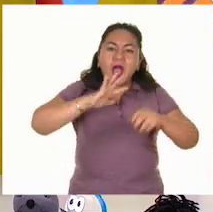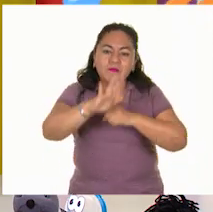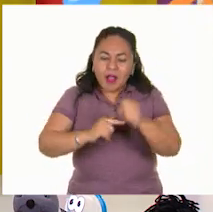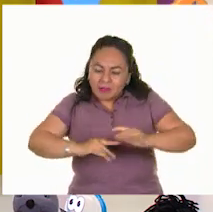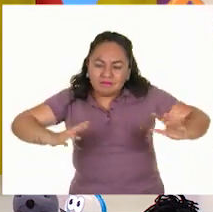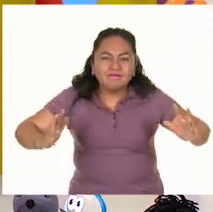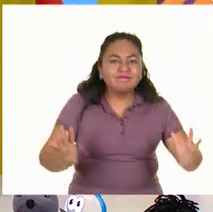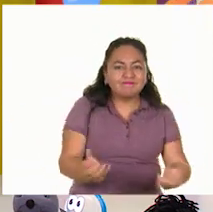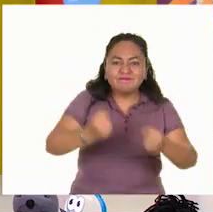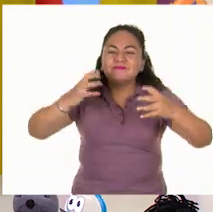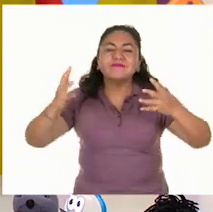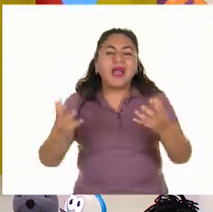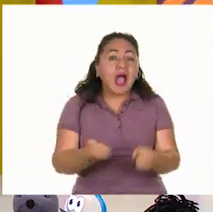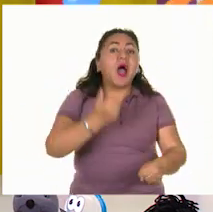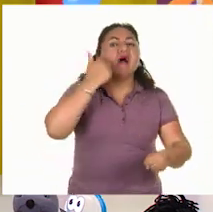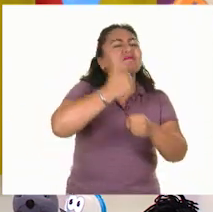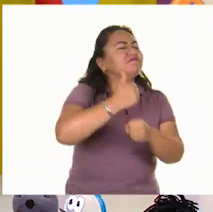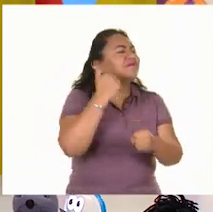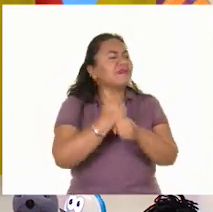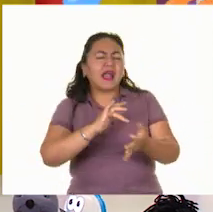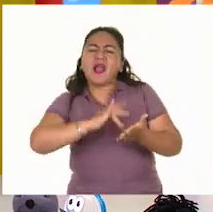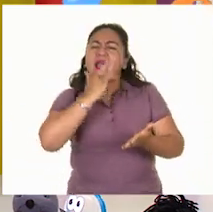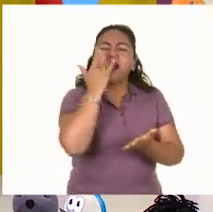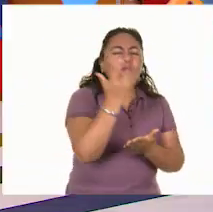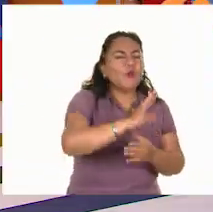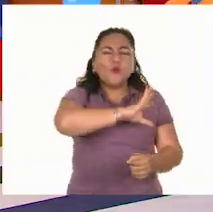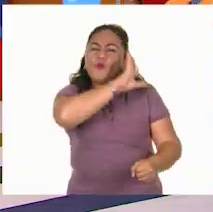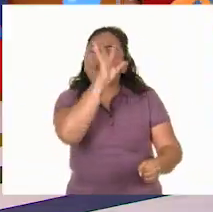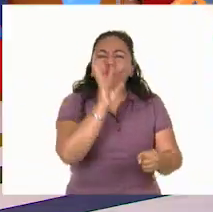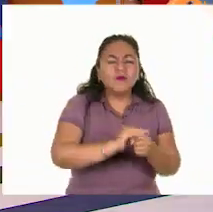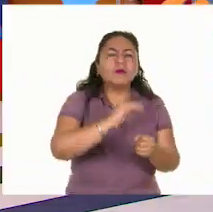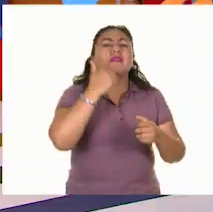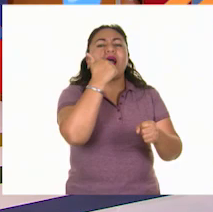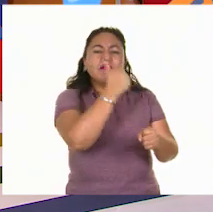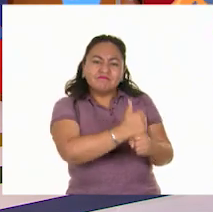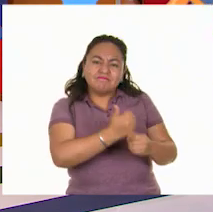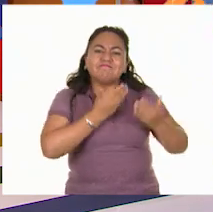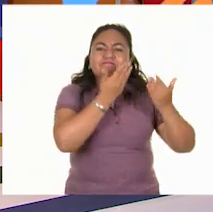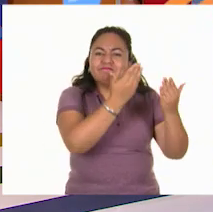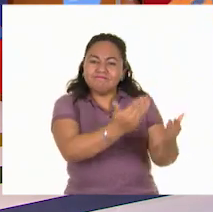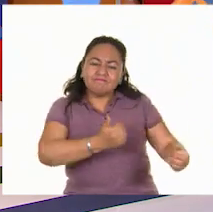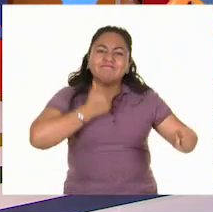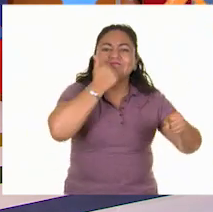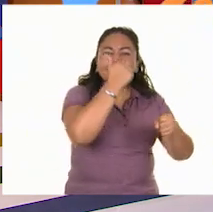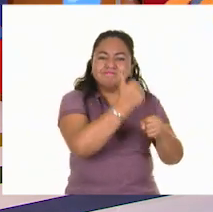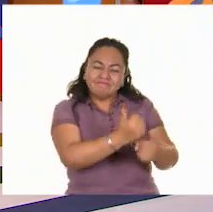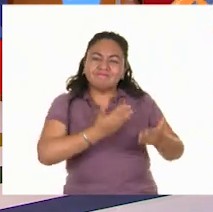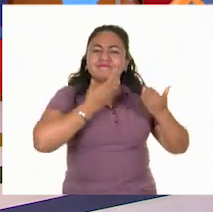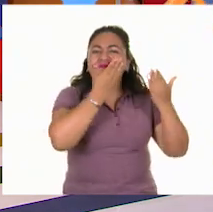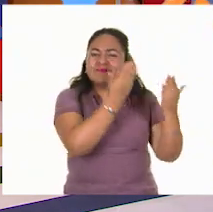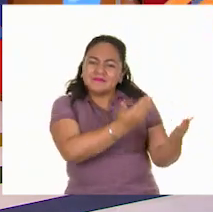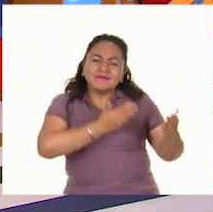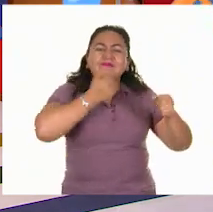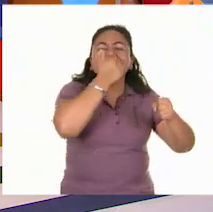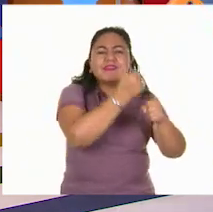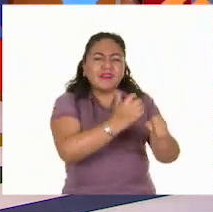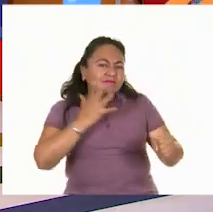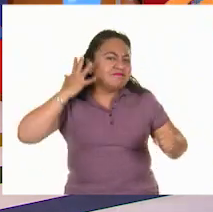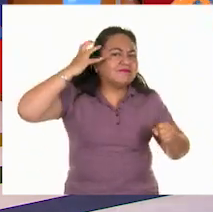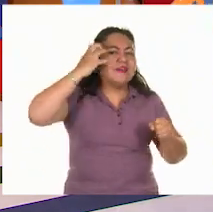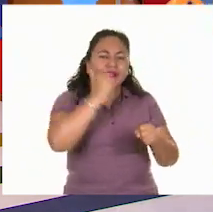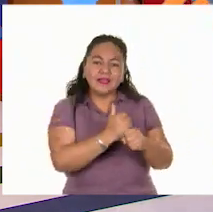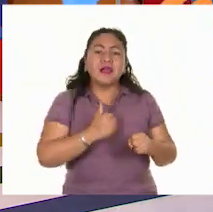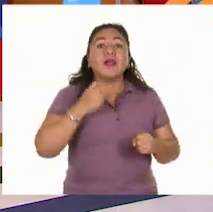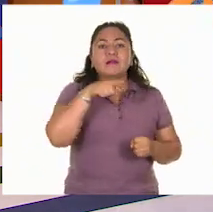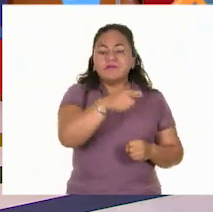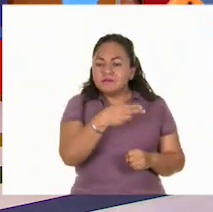animales. Abuelita, gracias totales, abuelita. Abuelita, abuelita Tencha.